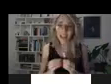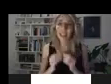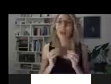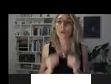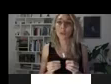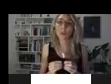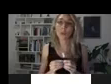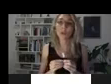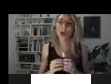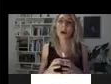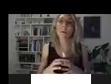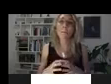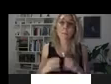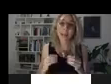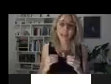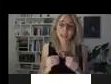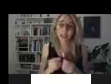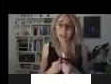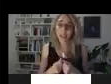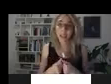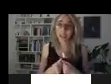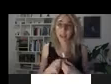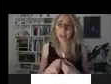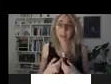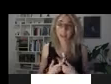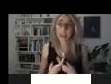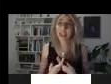las redes y los vínculos más